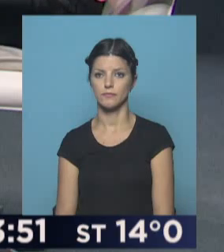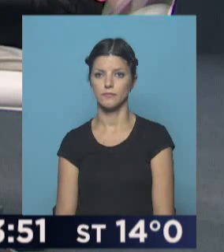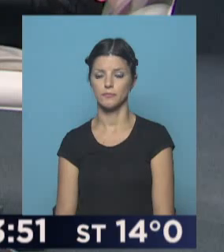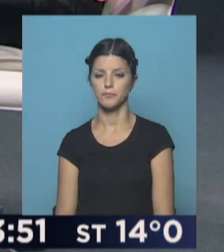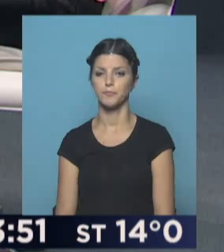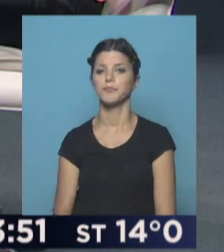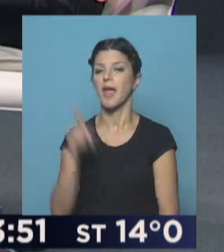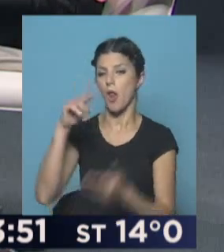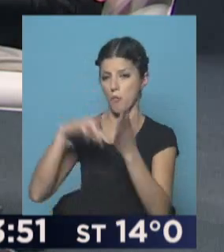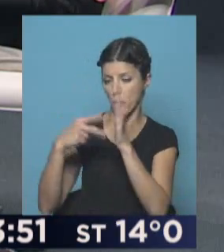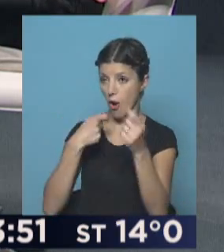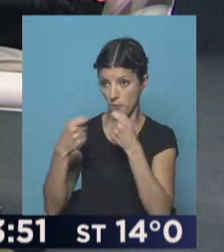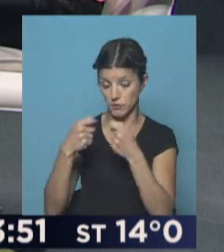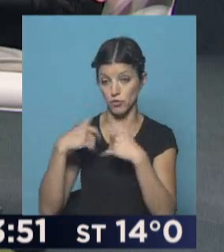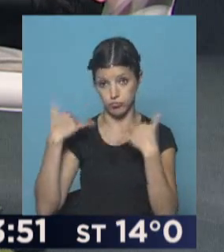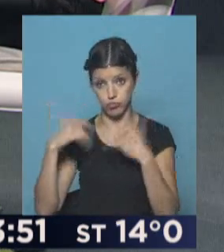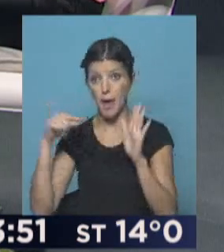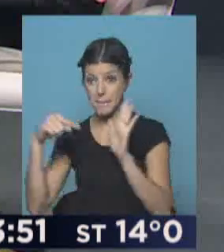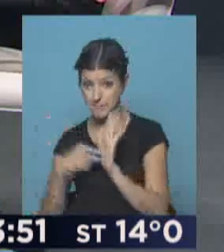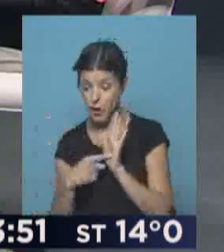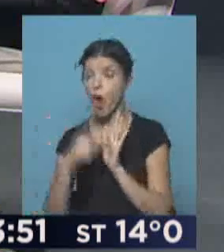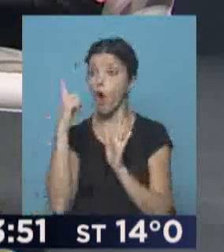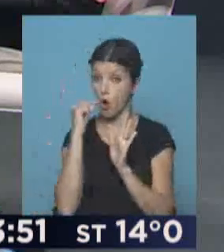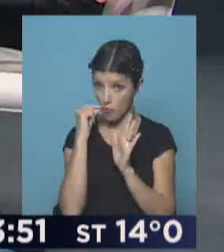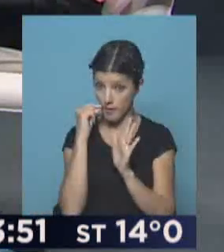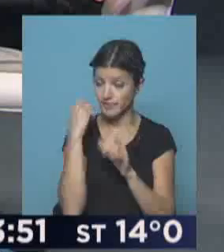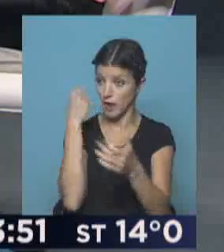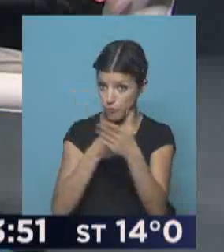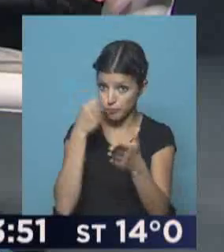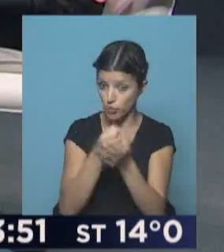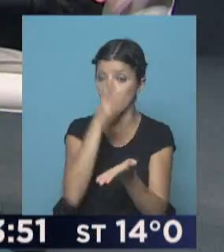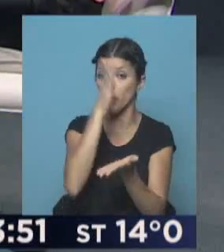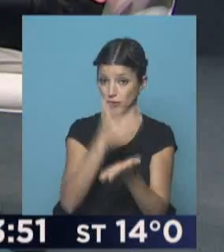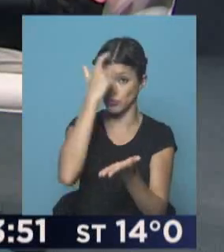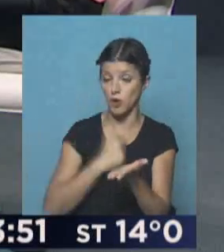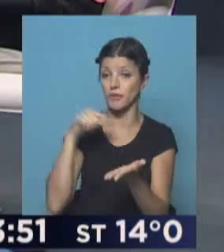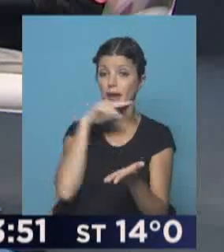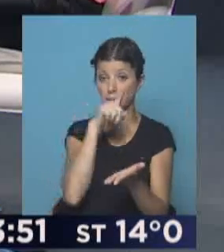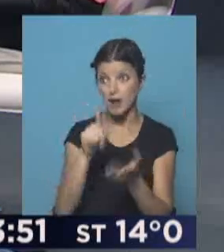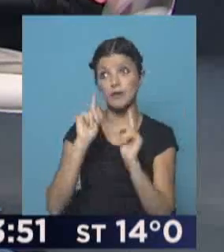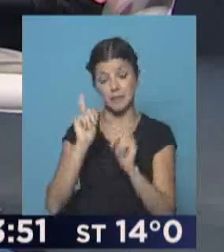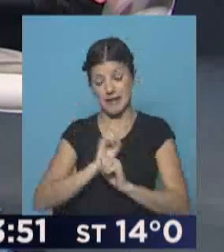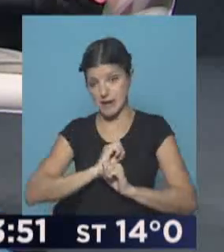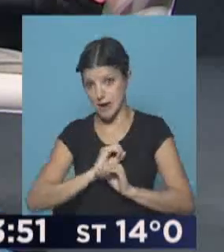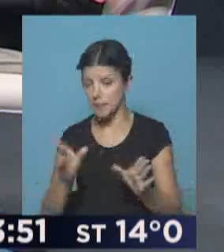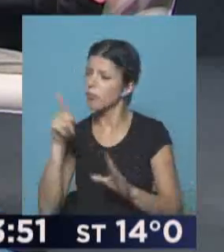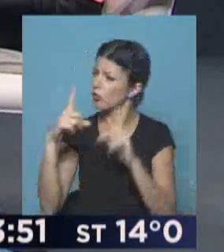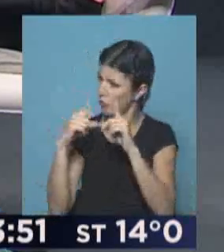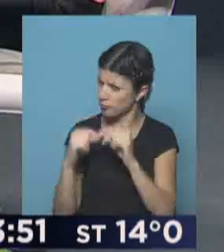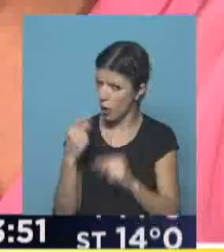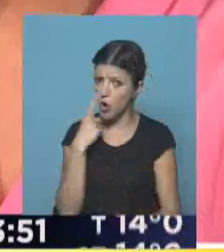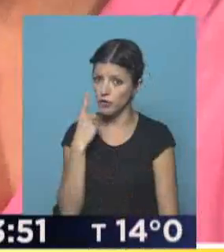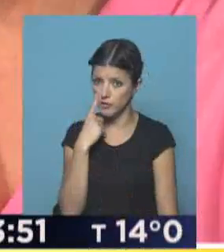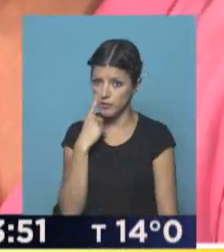El problema comercial es serio, pero la cuestión de la detención de los activistas por los derechos humanos alemanes en Turquía también es muy seria. Vos tenés unos números ahí para cerrar.